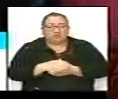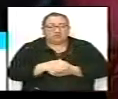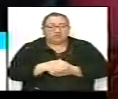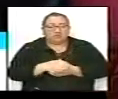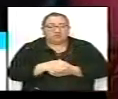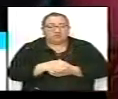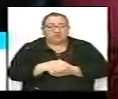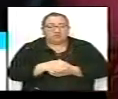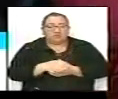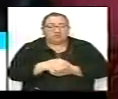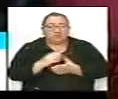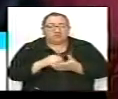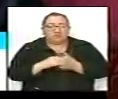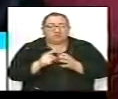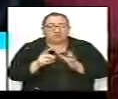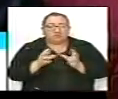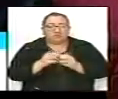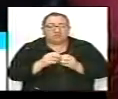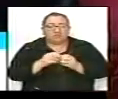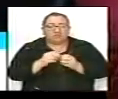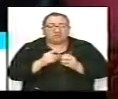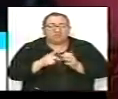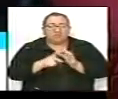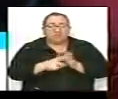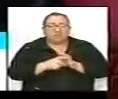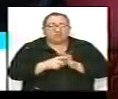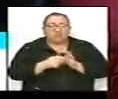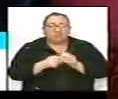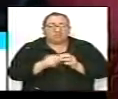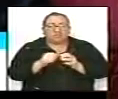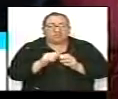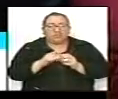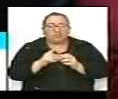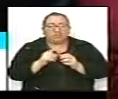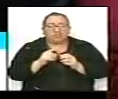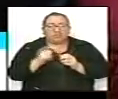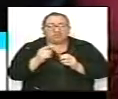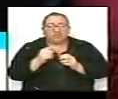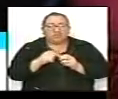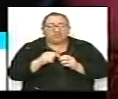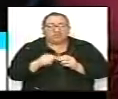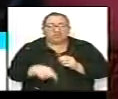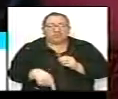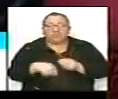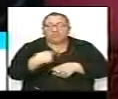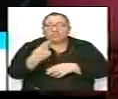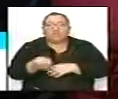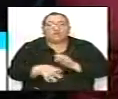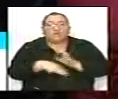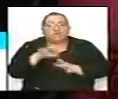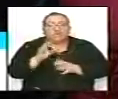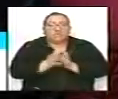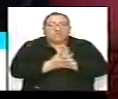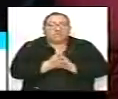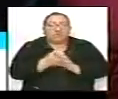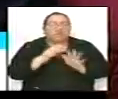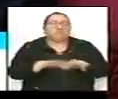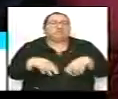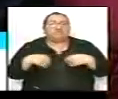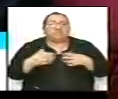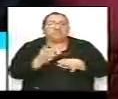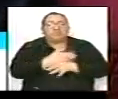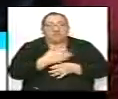Nacional de Justicia no existe. El único, pues va a ser risible, el único que fue escogido, al final le sacaron un trapito sucio y tuvo que